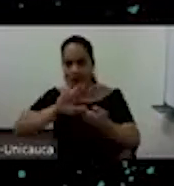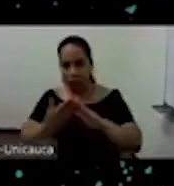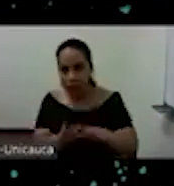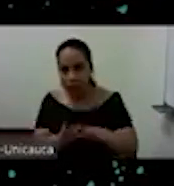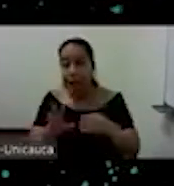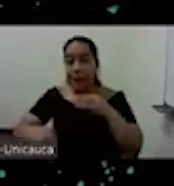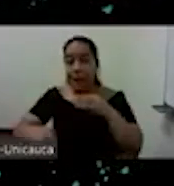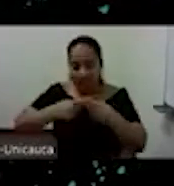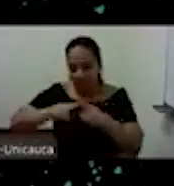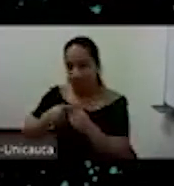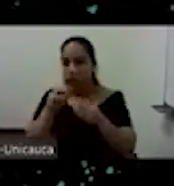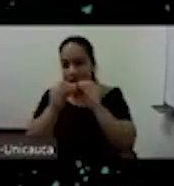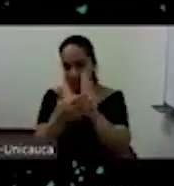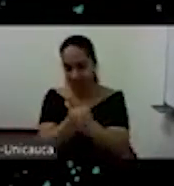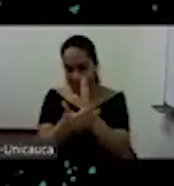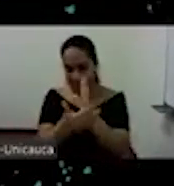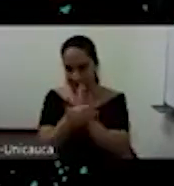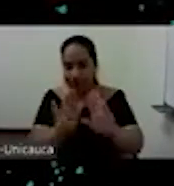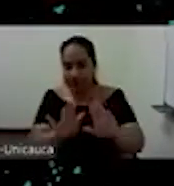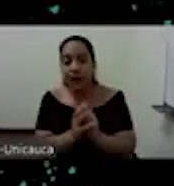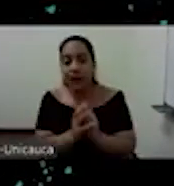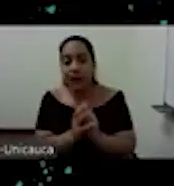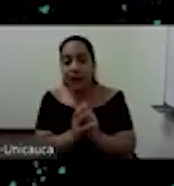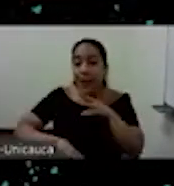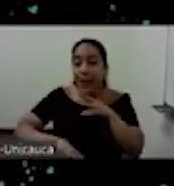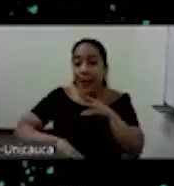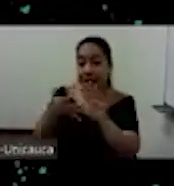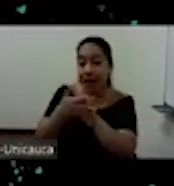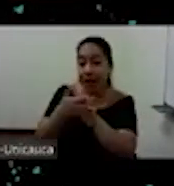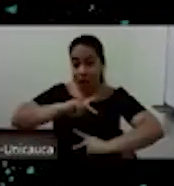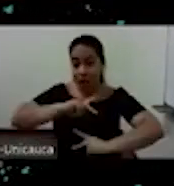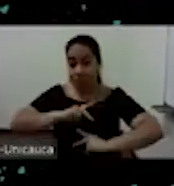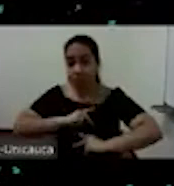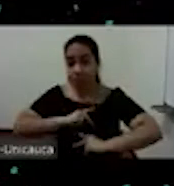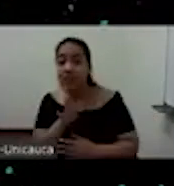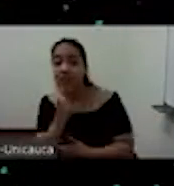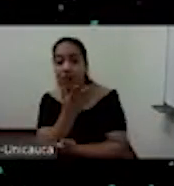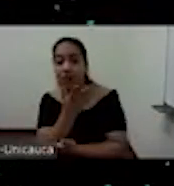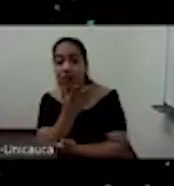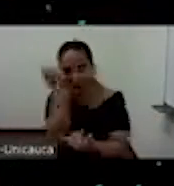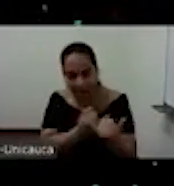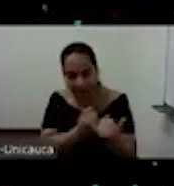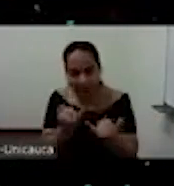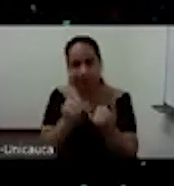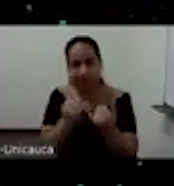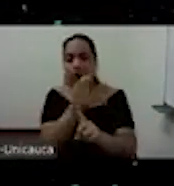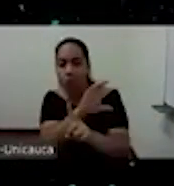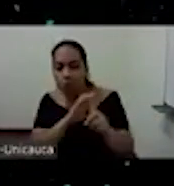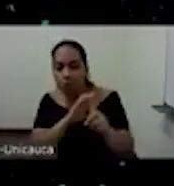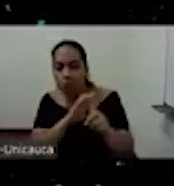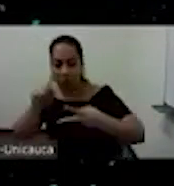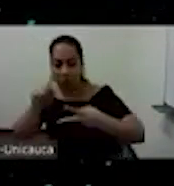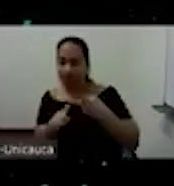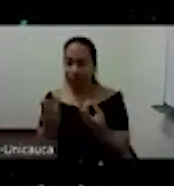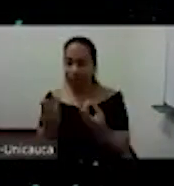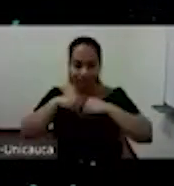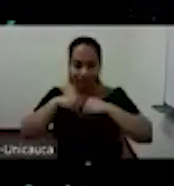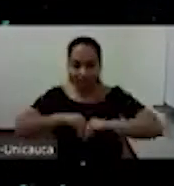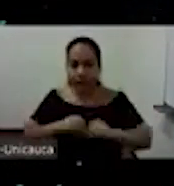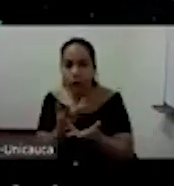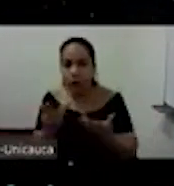mismo. Además que es un rasgo propio de los elementos de identidad y cultural, que su